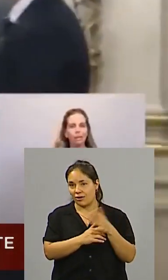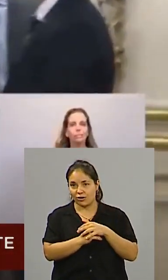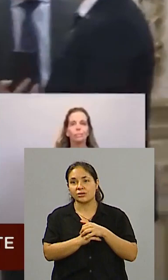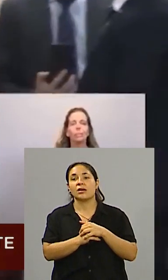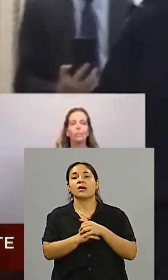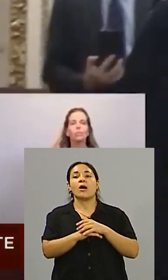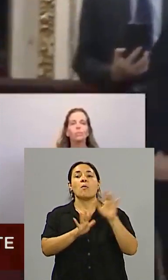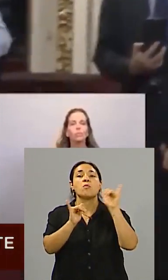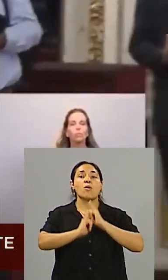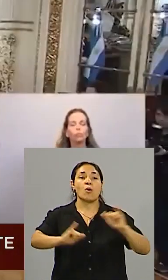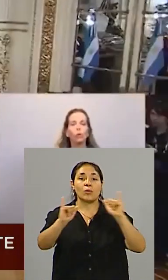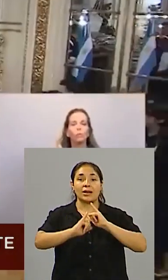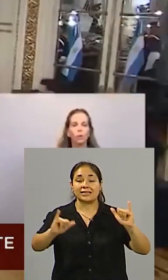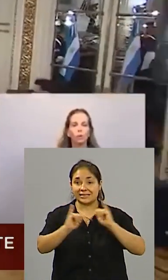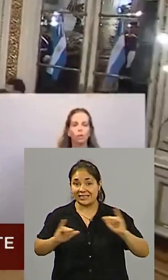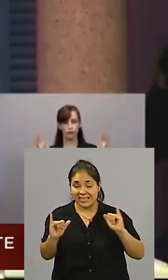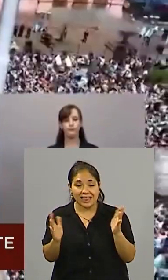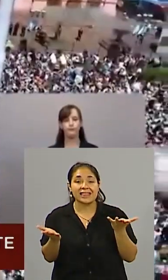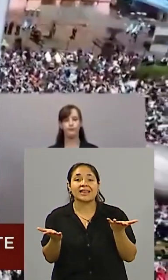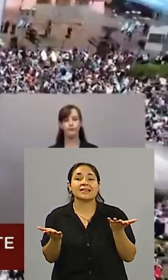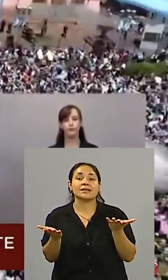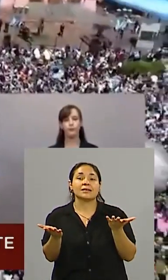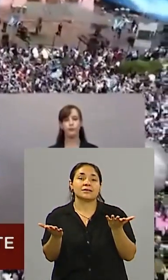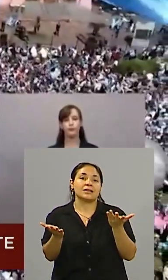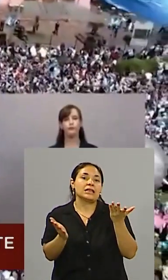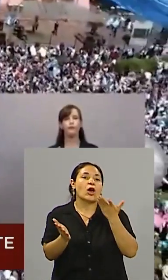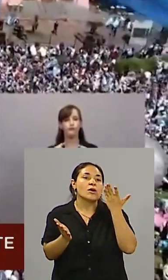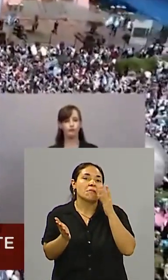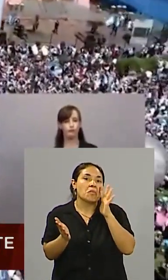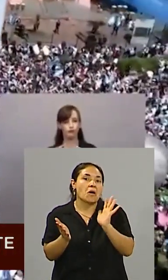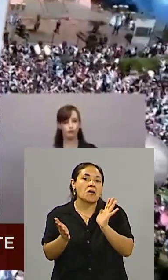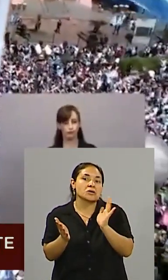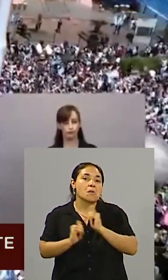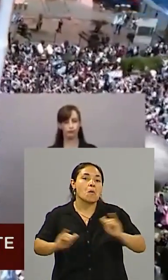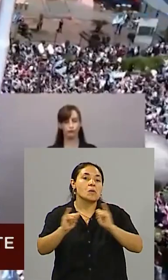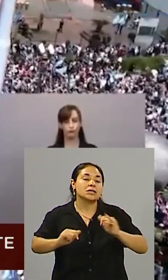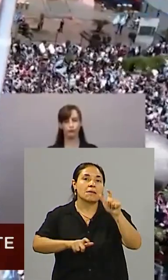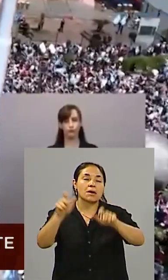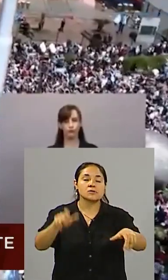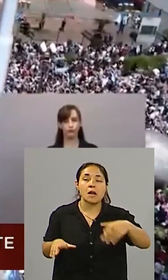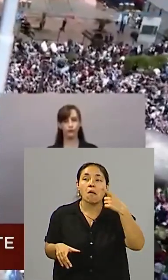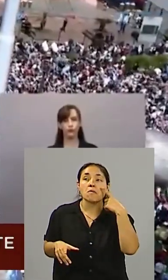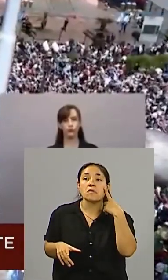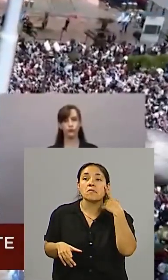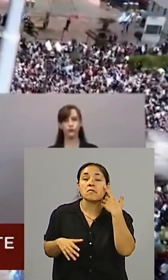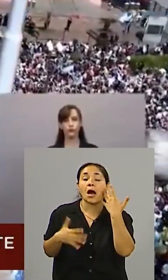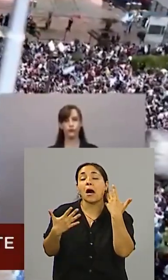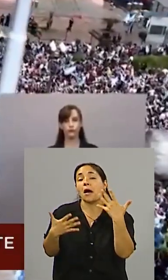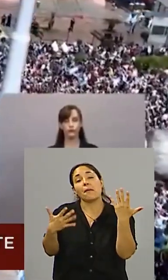factor y teniendo en cuenta que no se conocen los elementos teóricos, y bueno, se planteó la